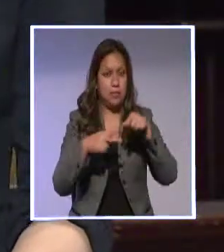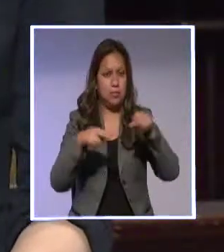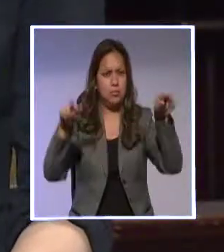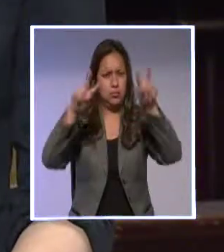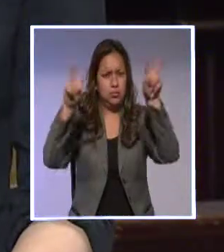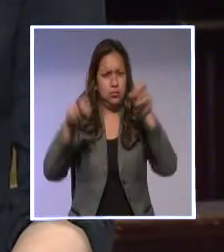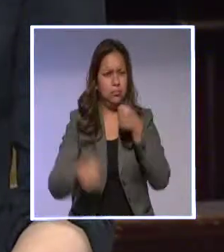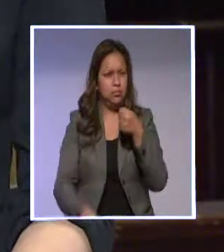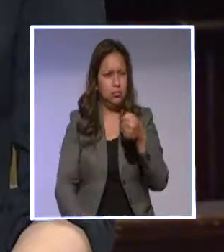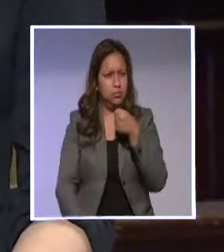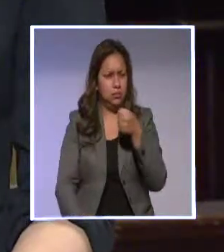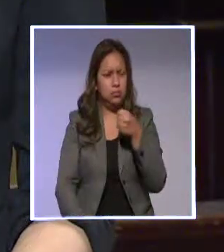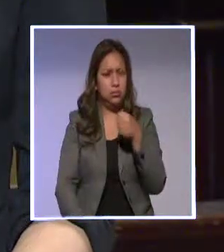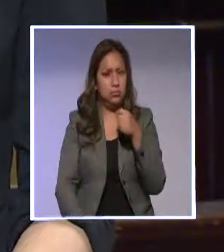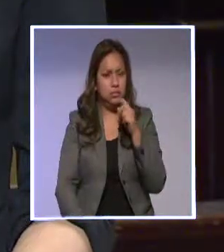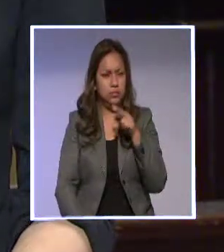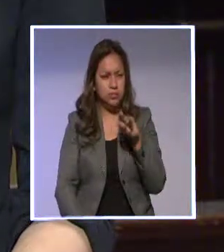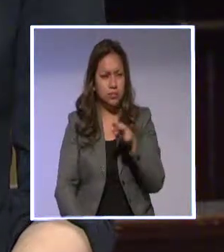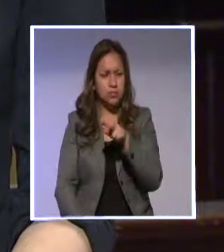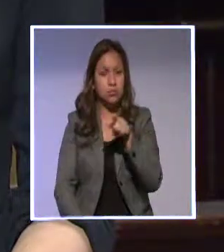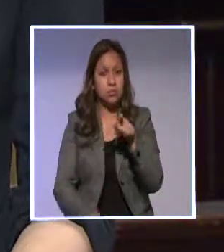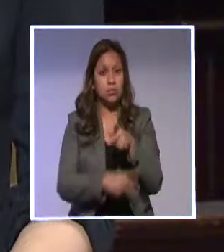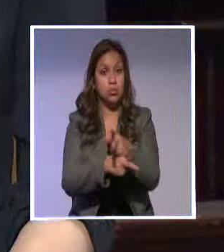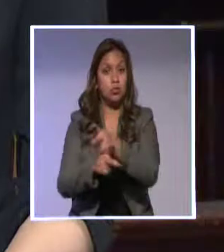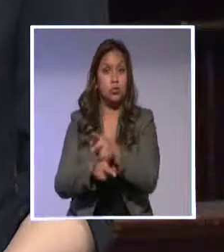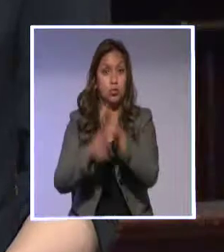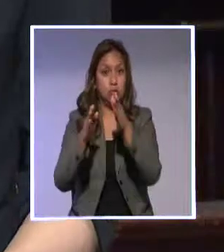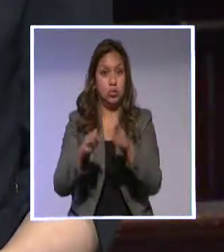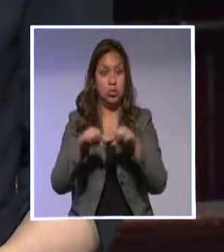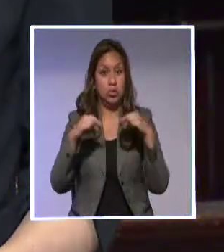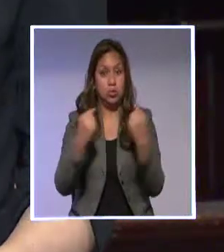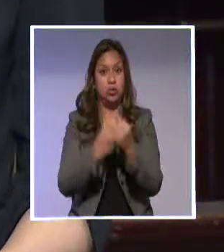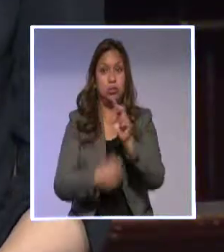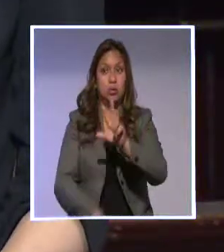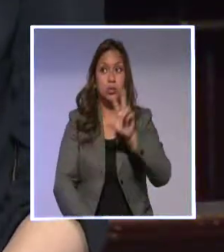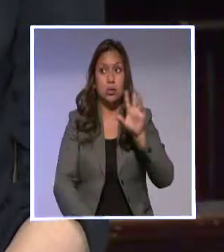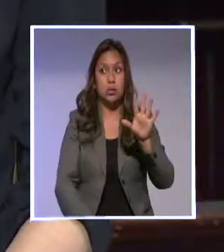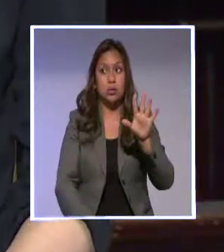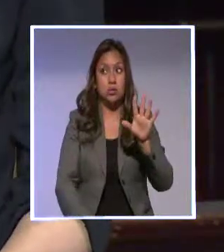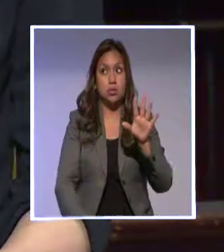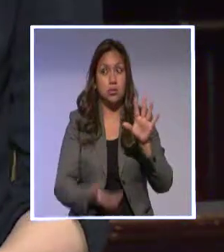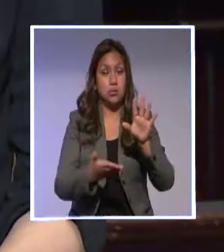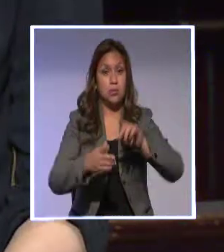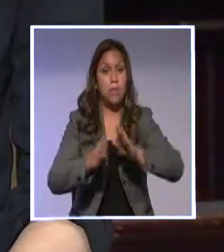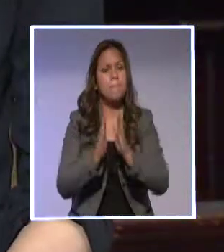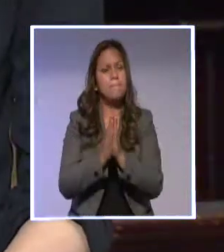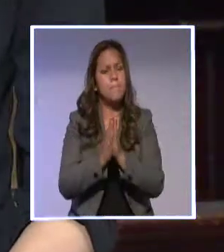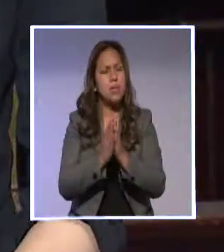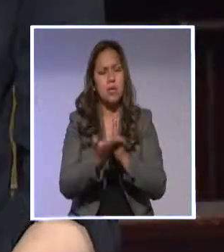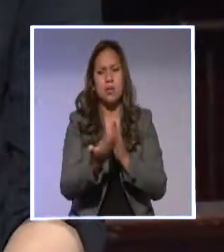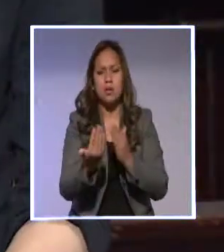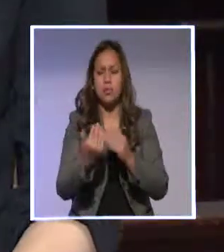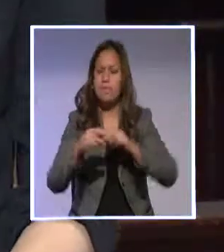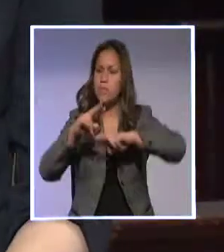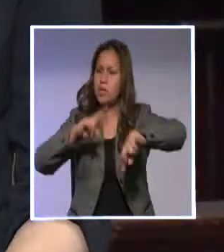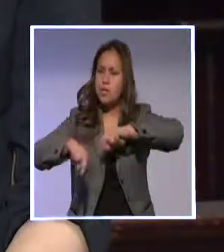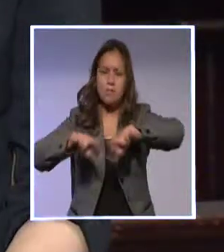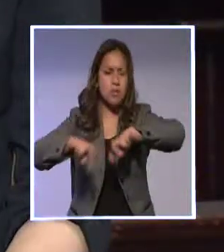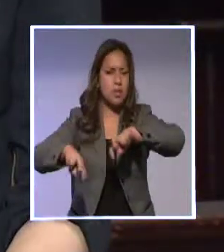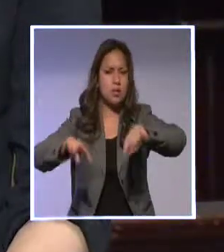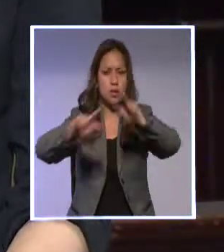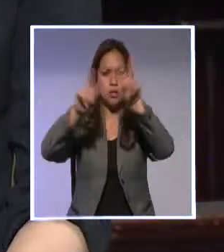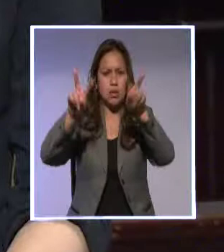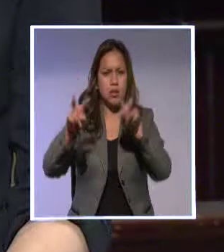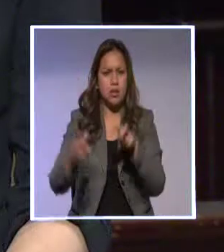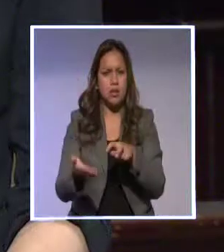materia de esta entrevista vimos que ustedes como concejales del movimiento alianza país la fiscalía para pedir expresamente se investiguen lo que tiene